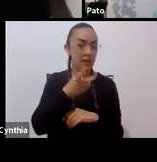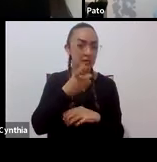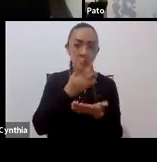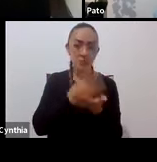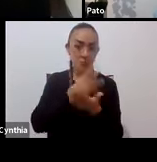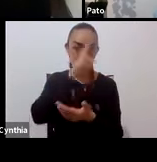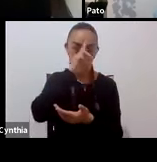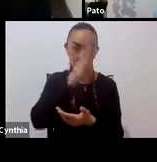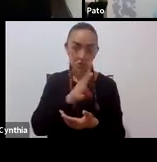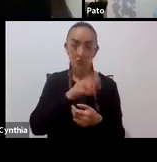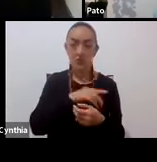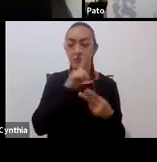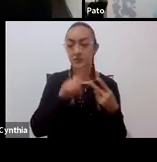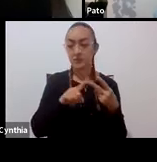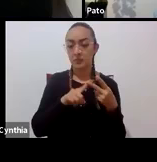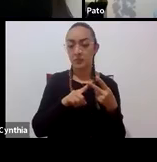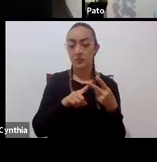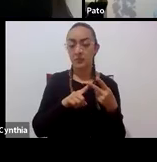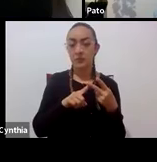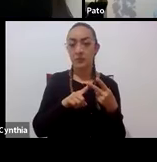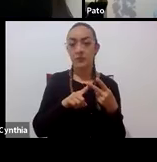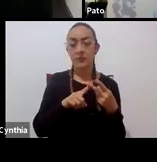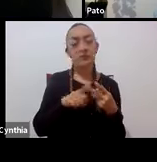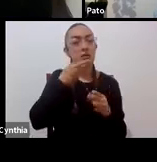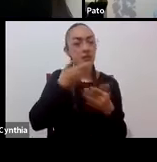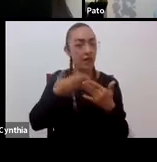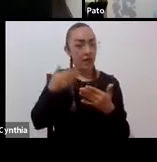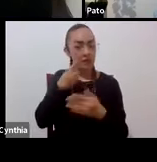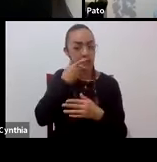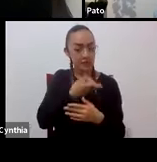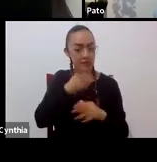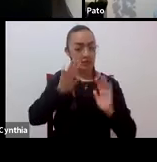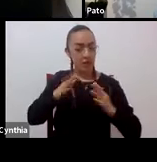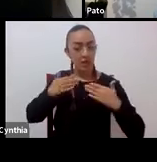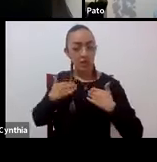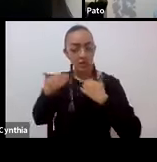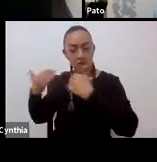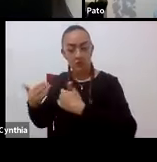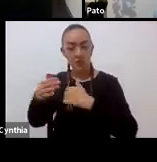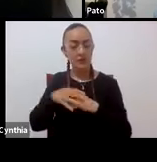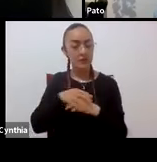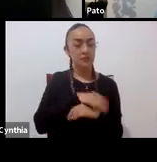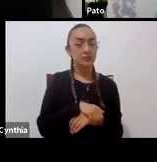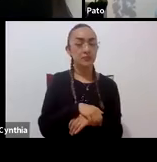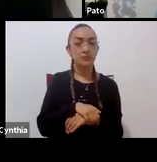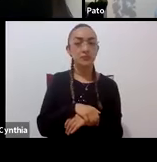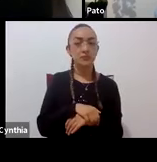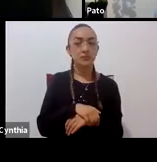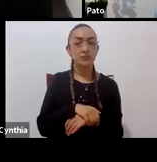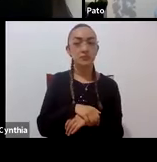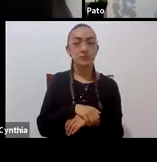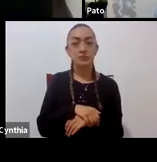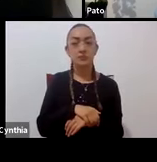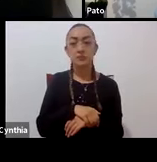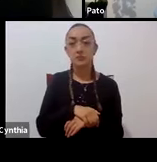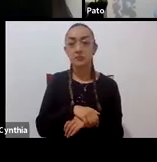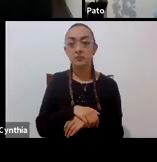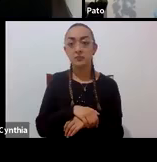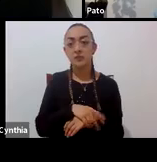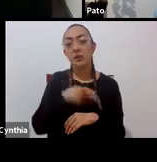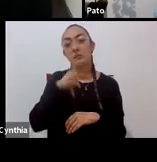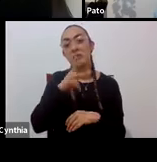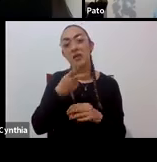Segundo, entonces, si decimos confiamos en ti y están todas las herramientas guardadas en un cajón con tres llaves,